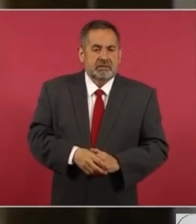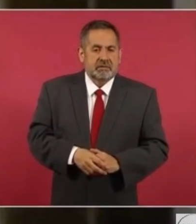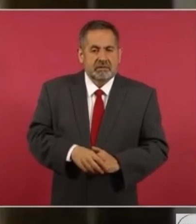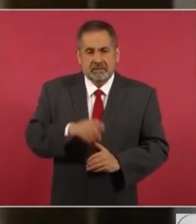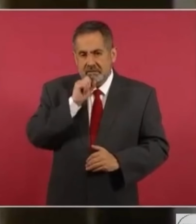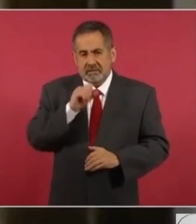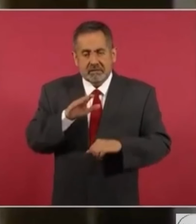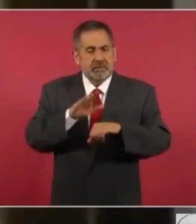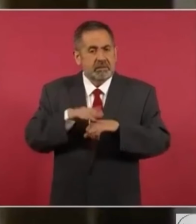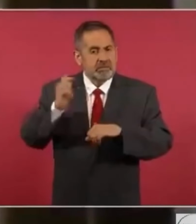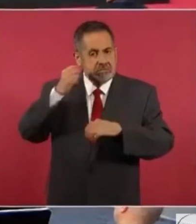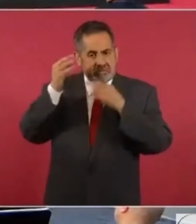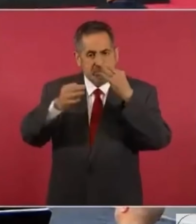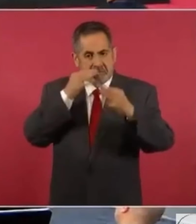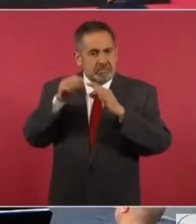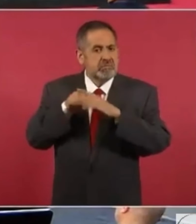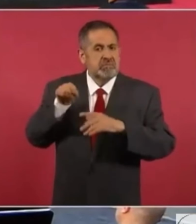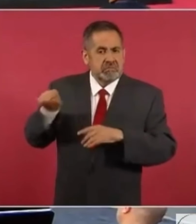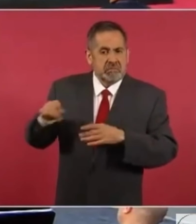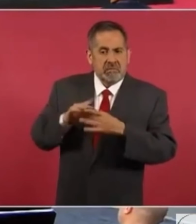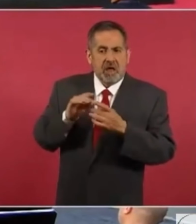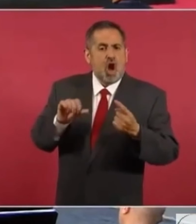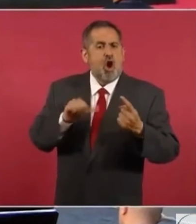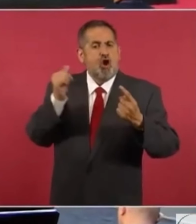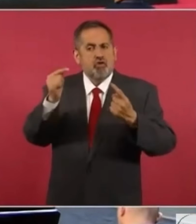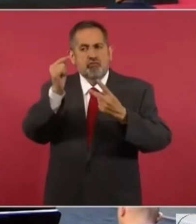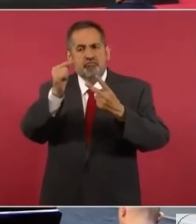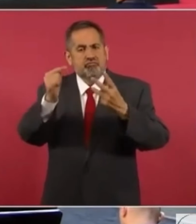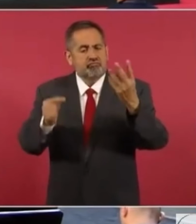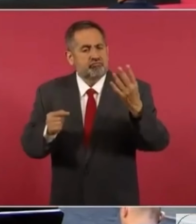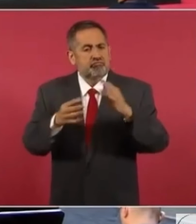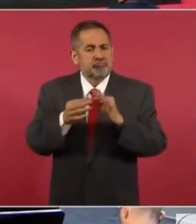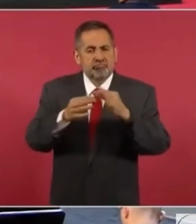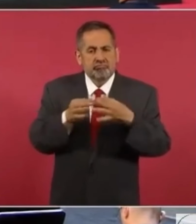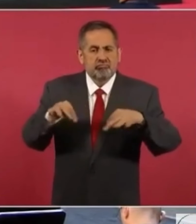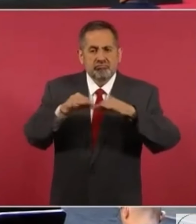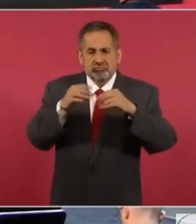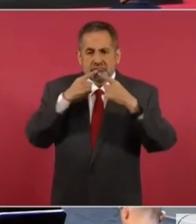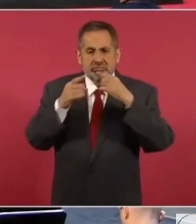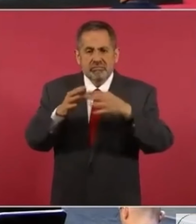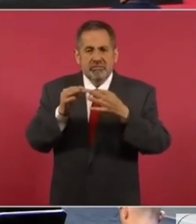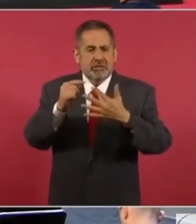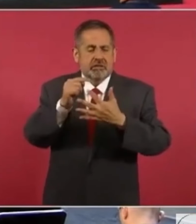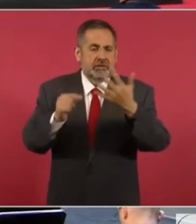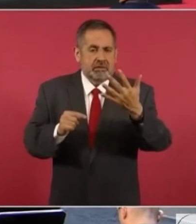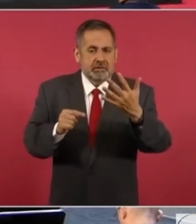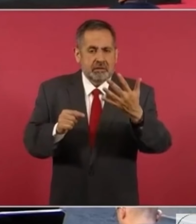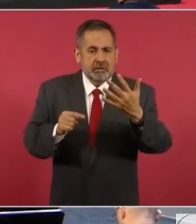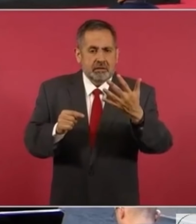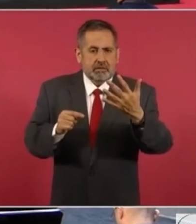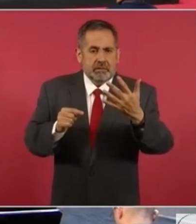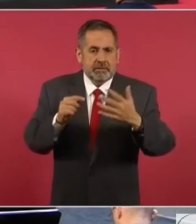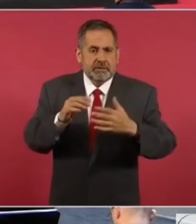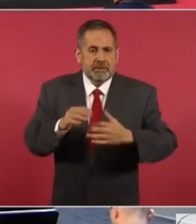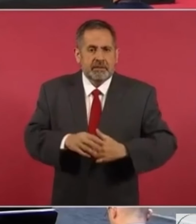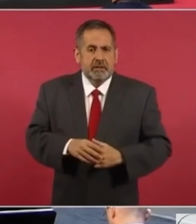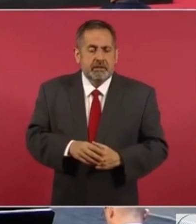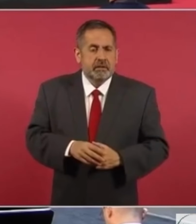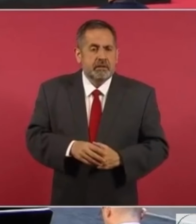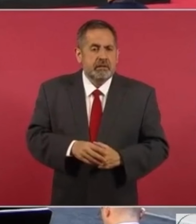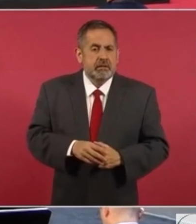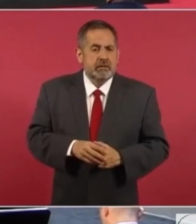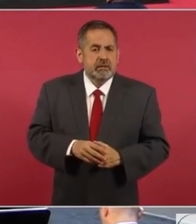Además de ese discurso poético, hay otros indicios documentales, concretos, reales,